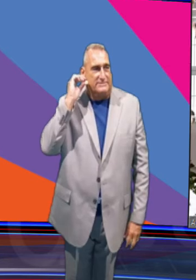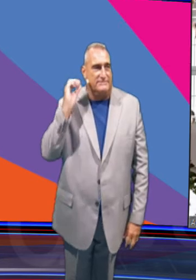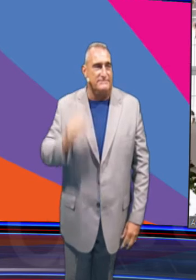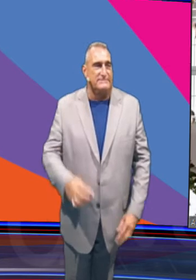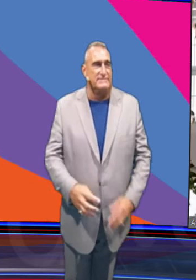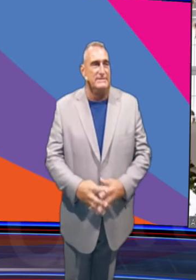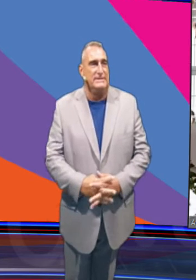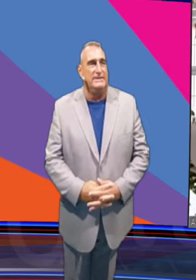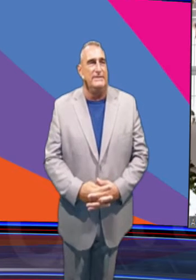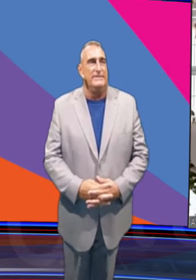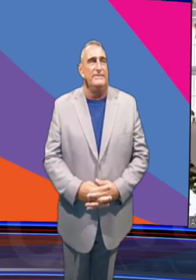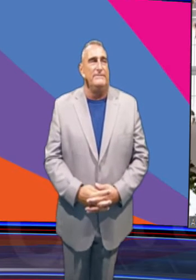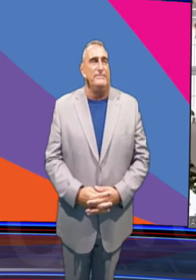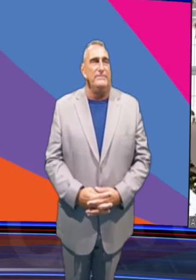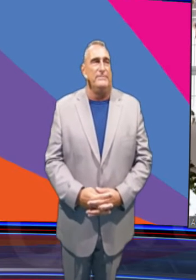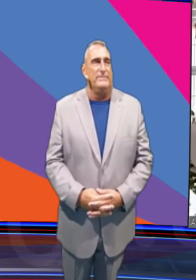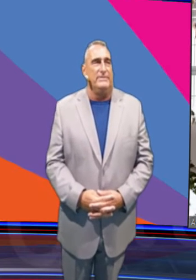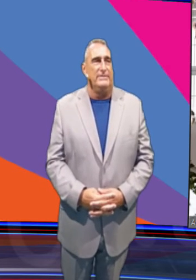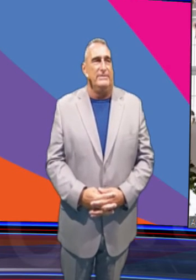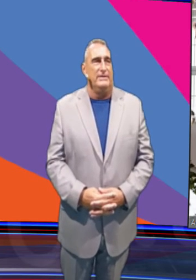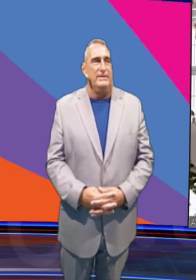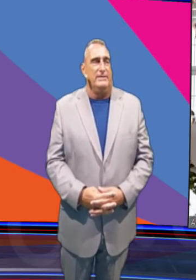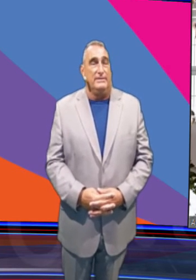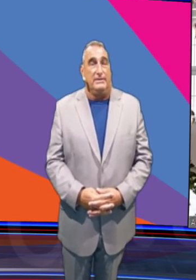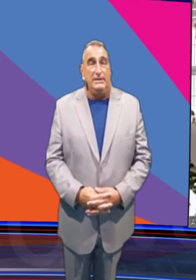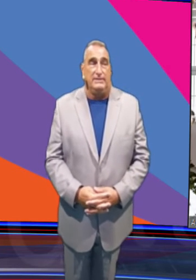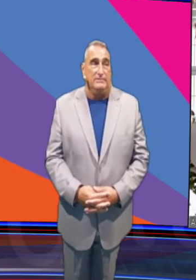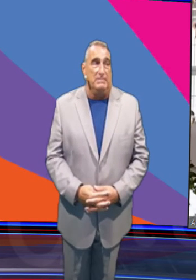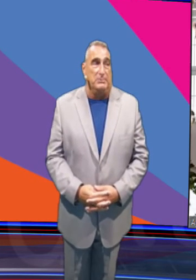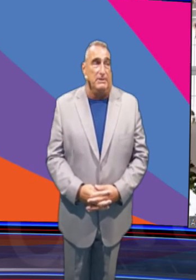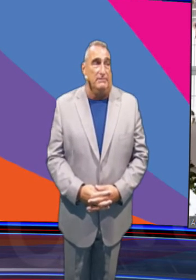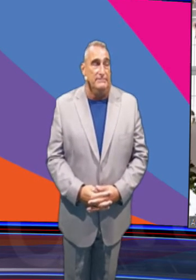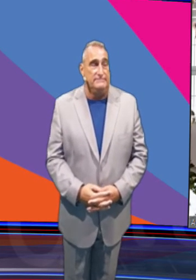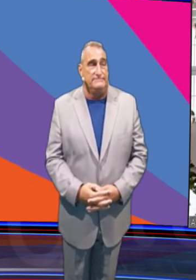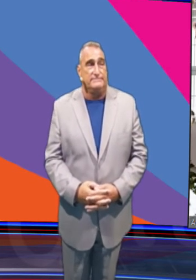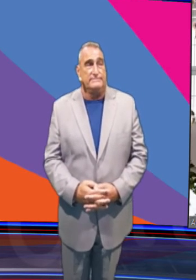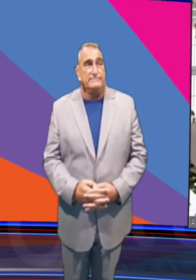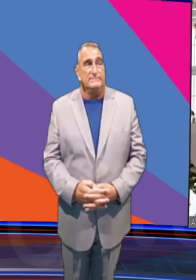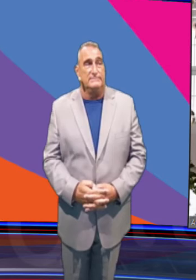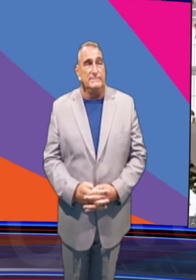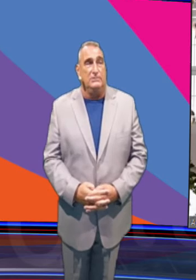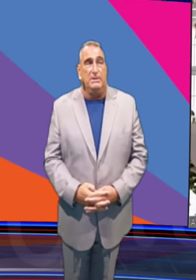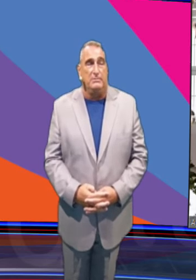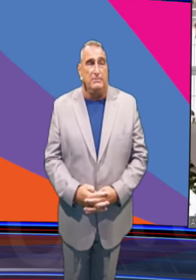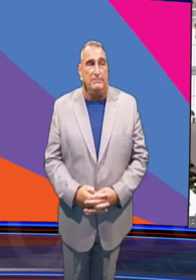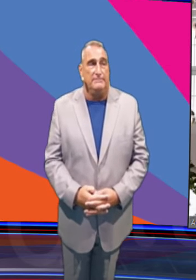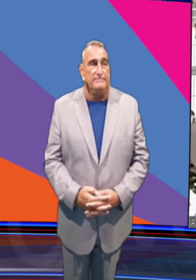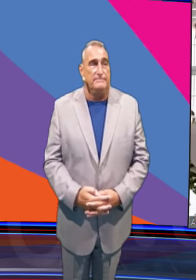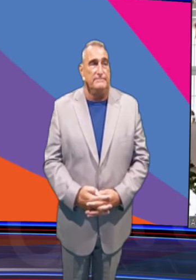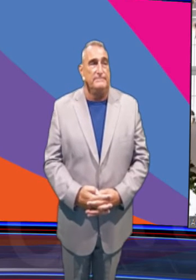muchachos. Dice que hay muchachos que son contrabandistas. Lo más probable. Lo más